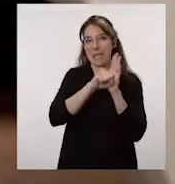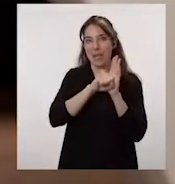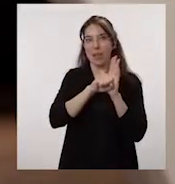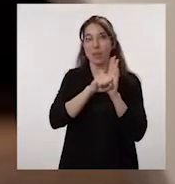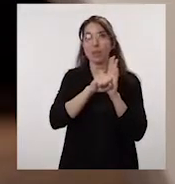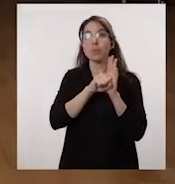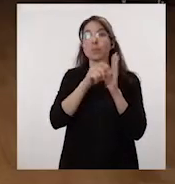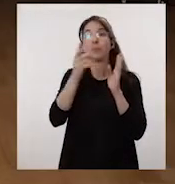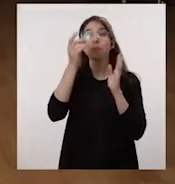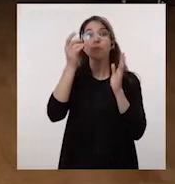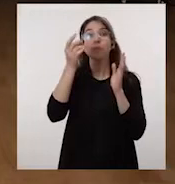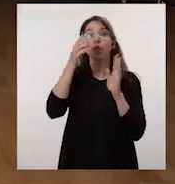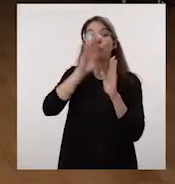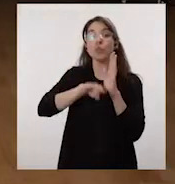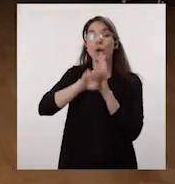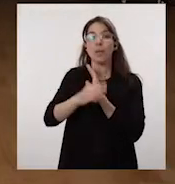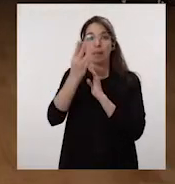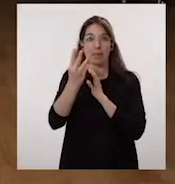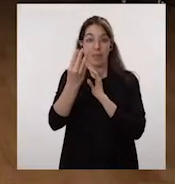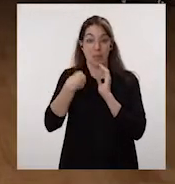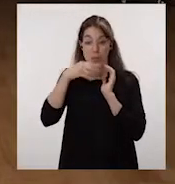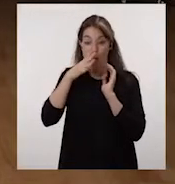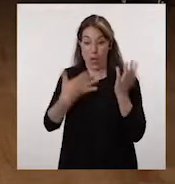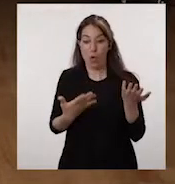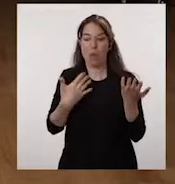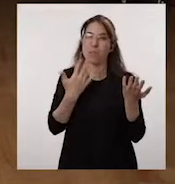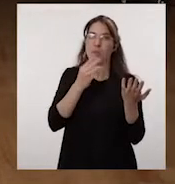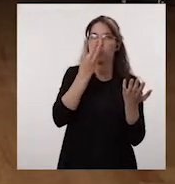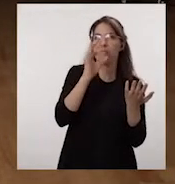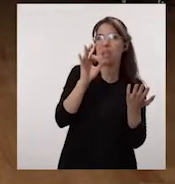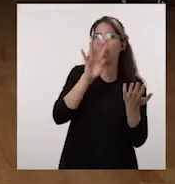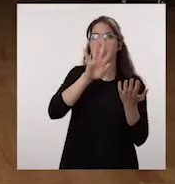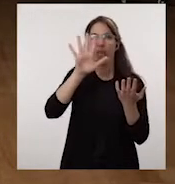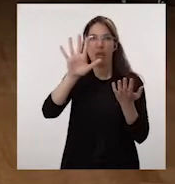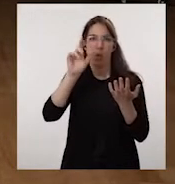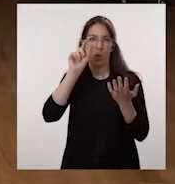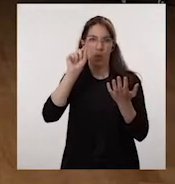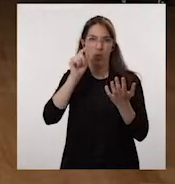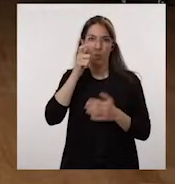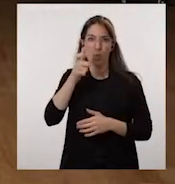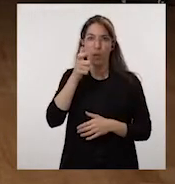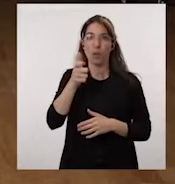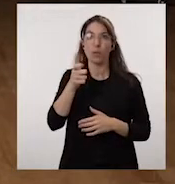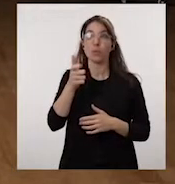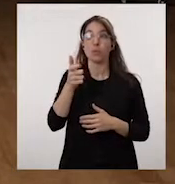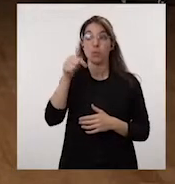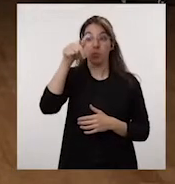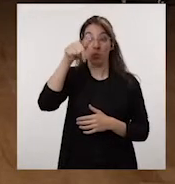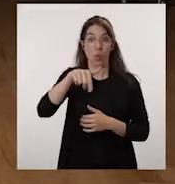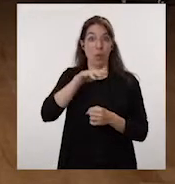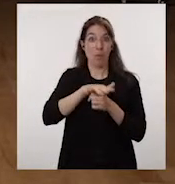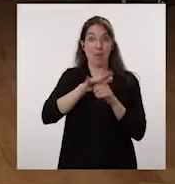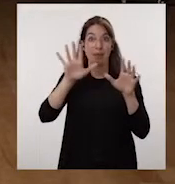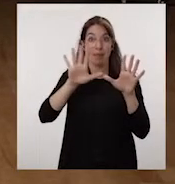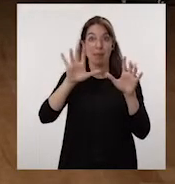y que va a consistir en tres programas como este de entre 30 a 45 minutos de duración y que van a tener lugar este martes